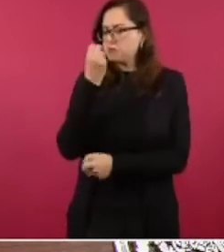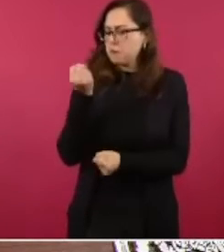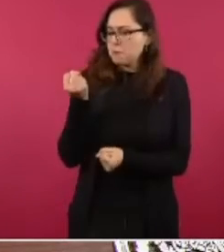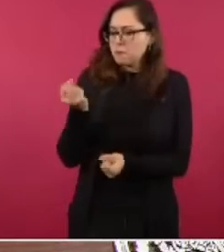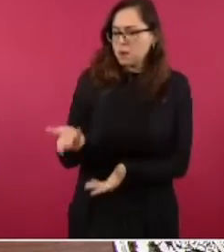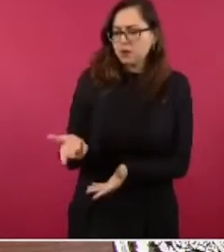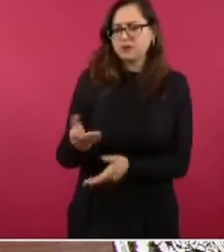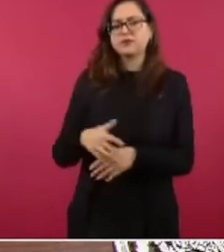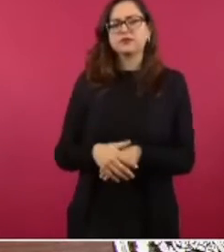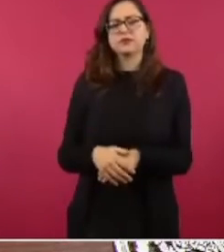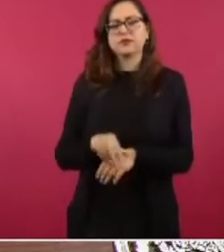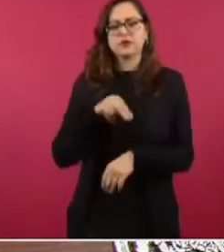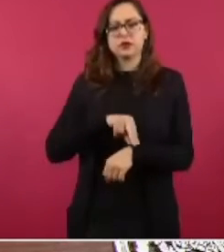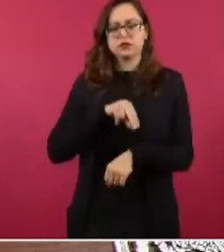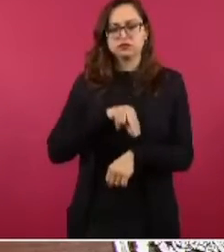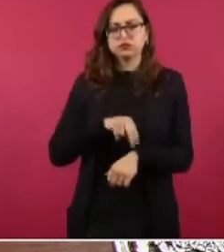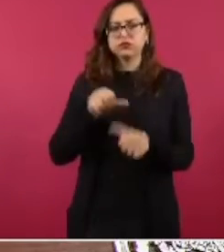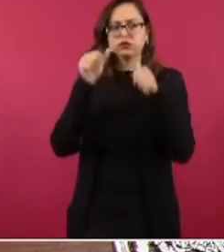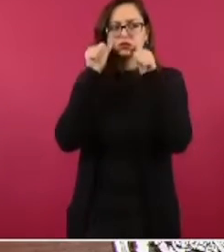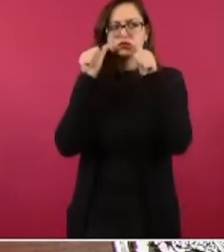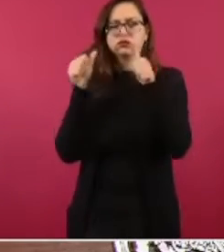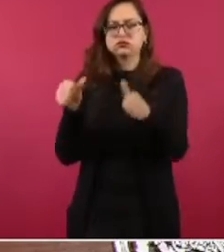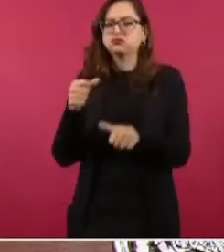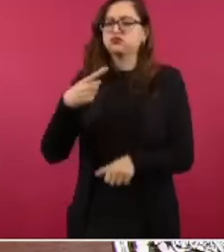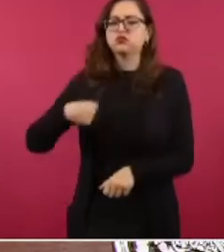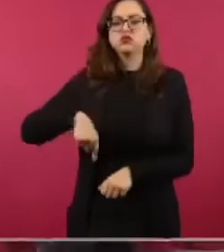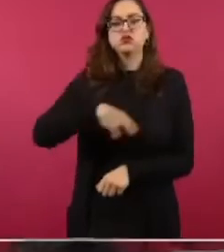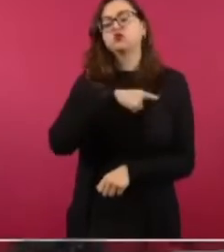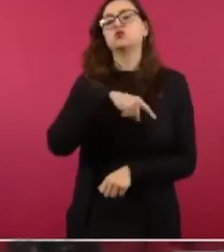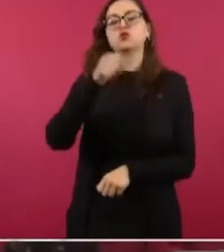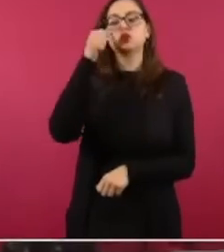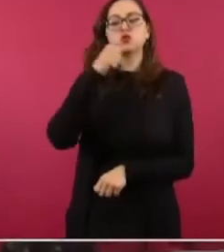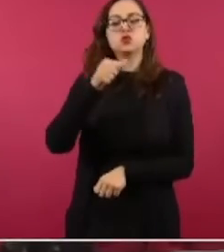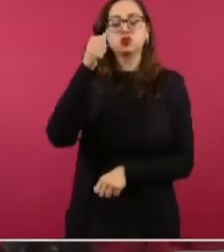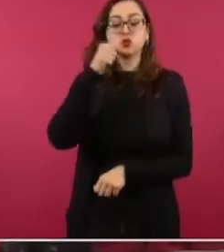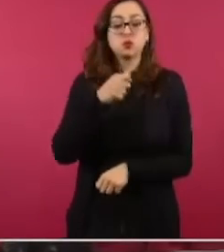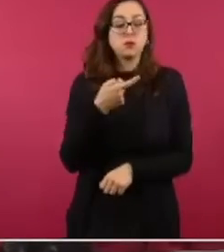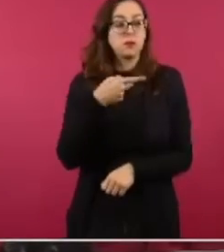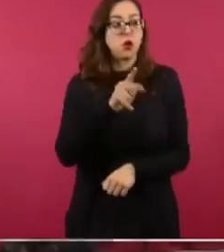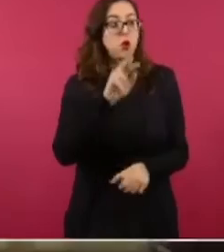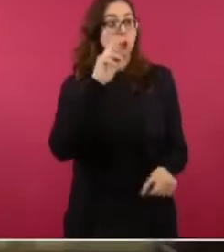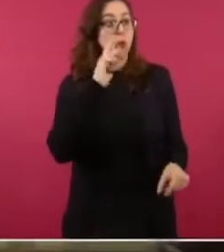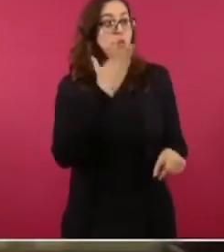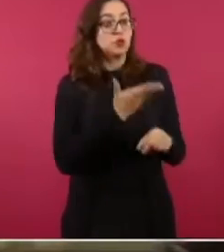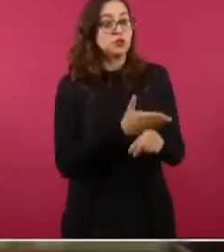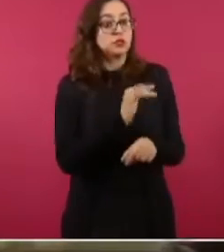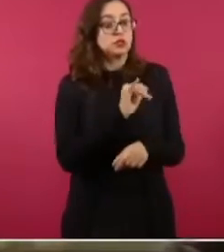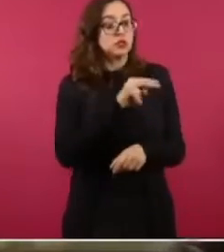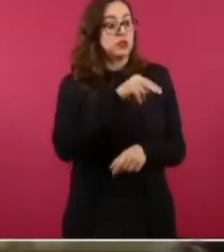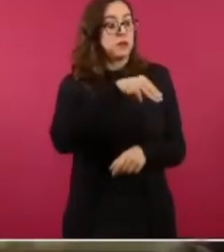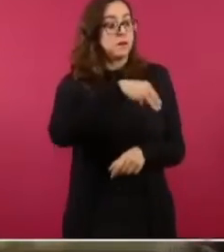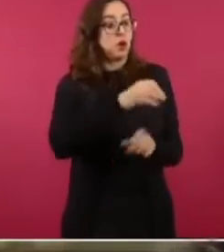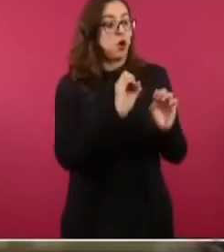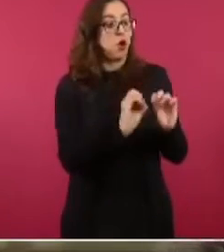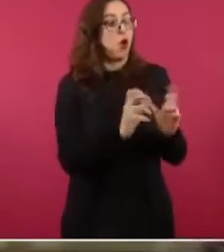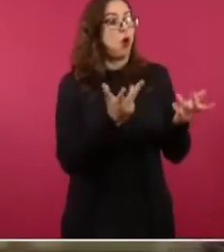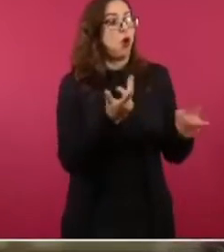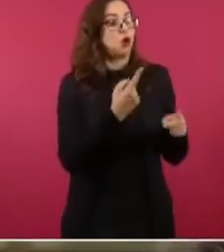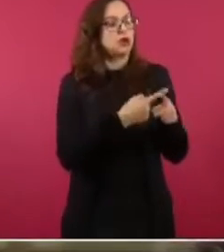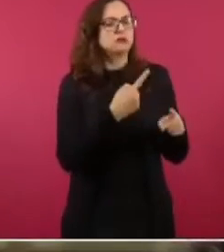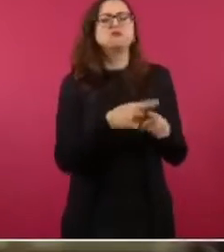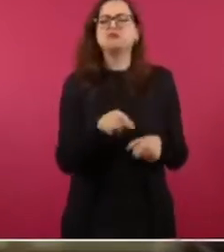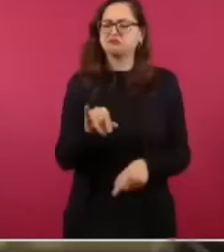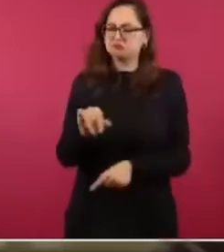alimentación y con atención médica. Siempre lo hacemos. ¿Pero eso se va a hacer cargo el Instituto Nacional de Migración o el gobierno de la ciudad? Sí, nos hacemos cargo